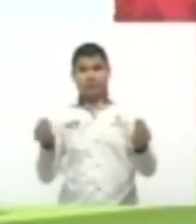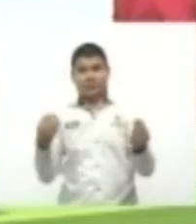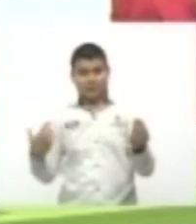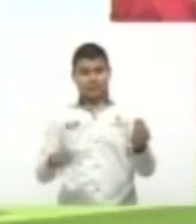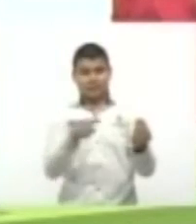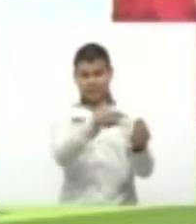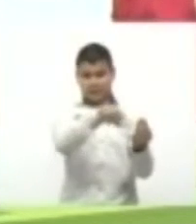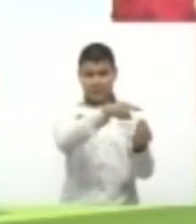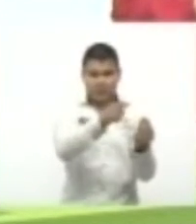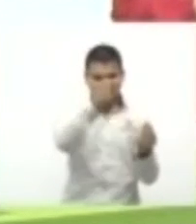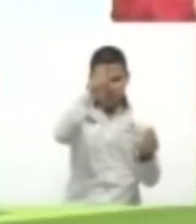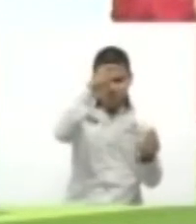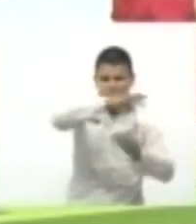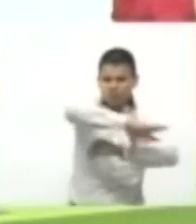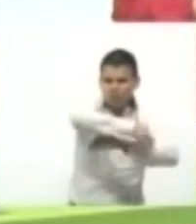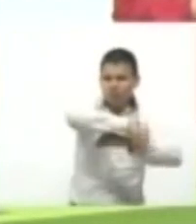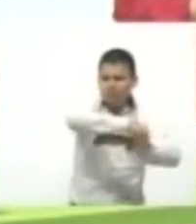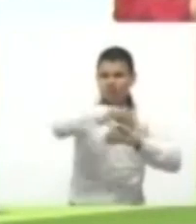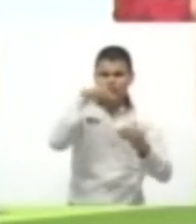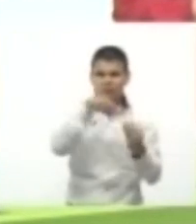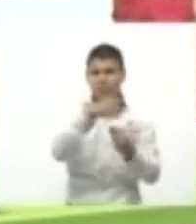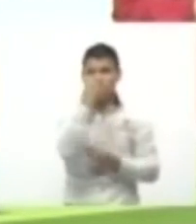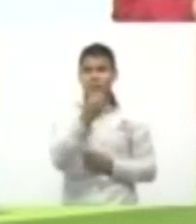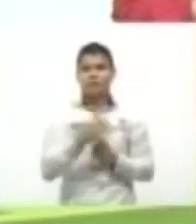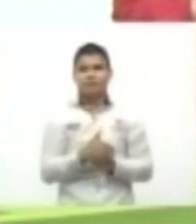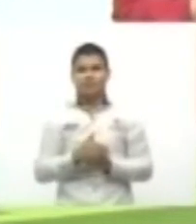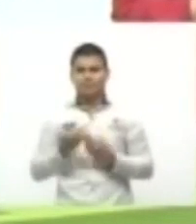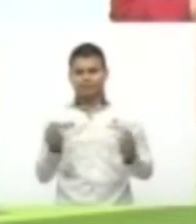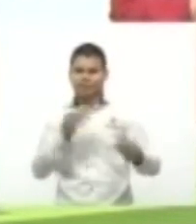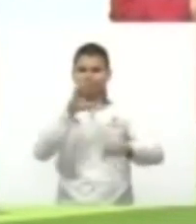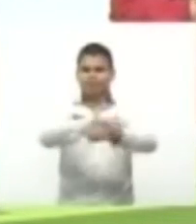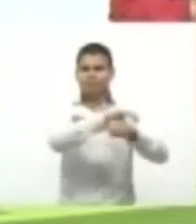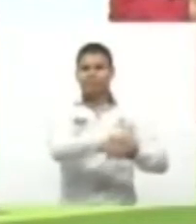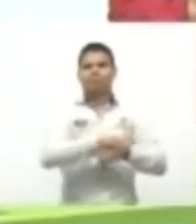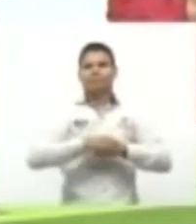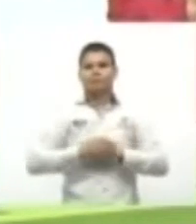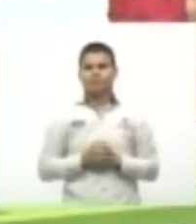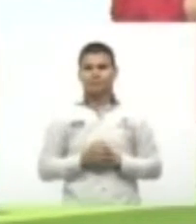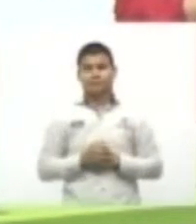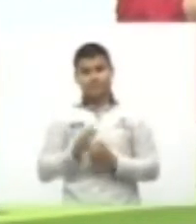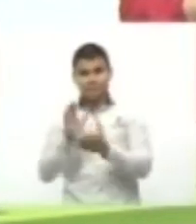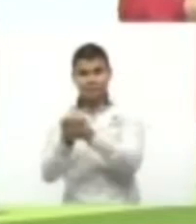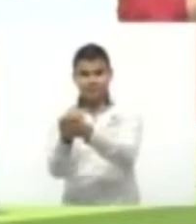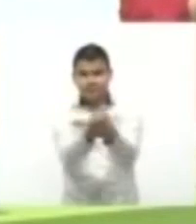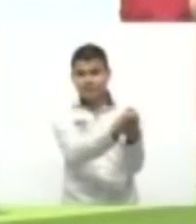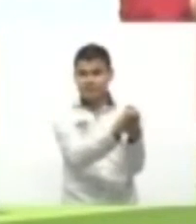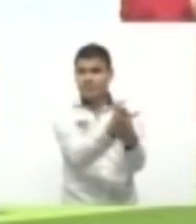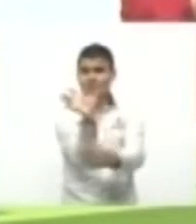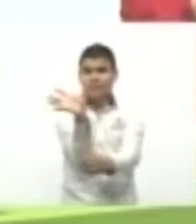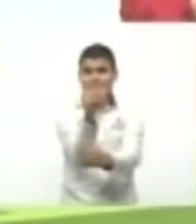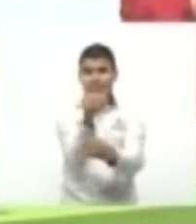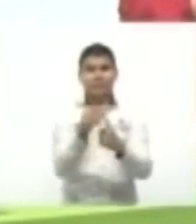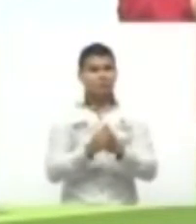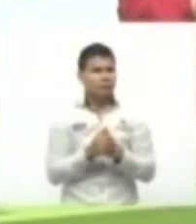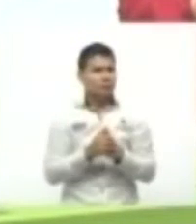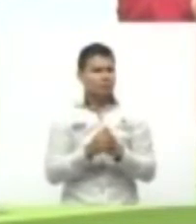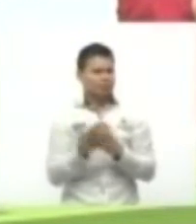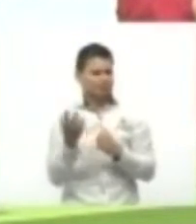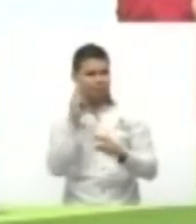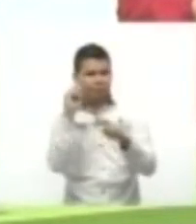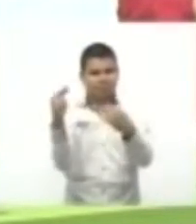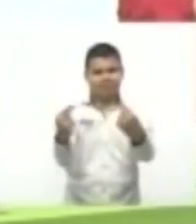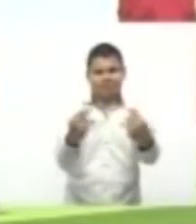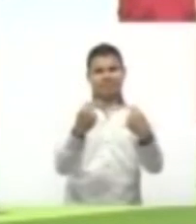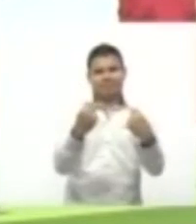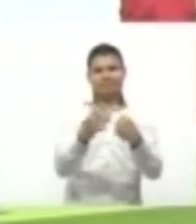la nota que acabamos de ver aquí en nuestro informativo, las noticias 6:30. Y también queremos saludar a todas las personas que nos reportan sintonía a través